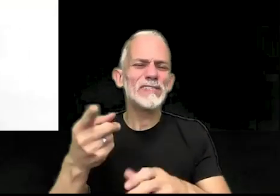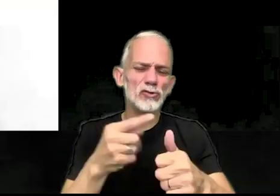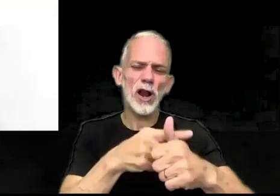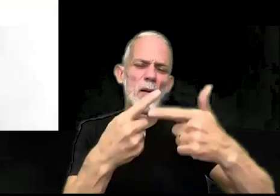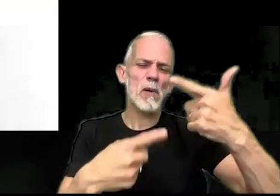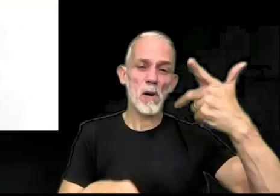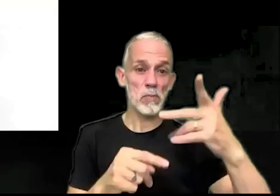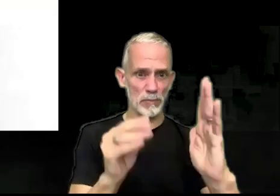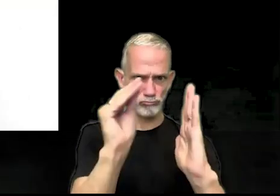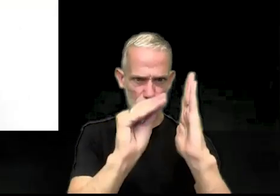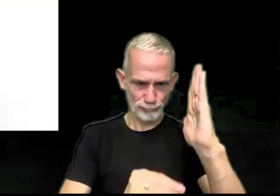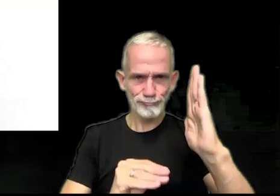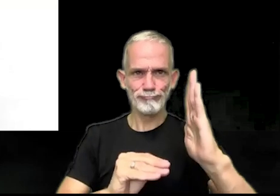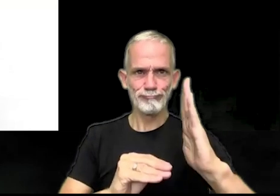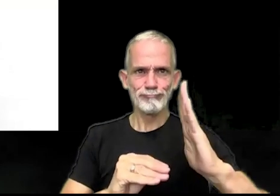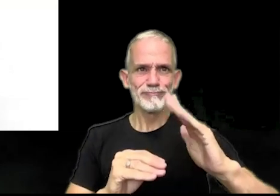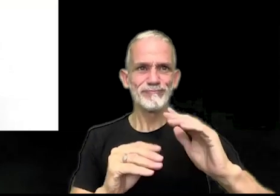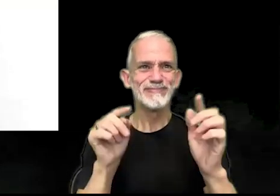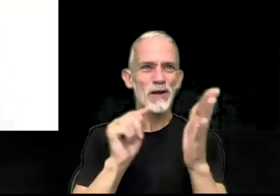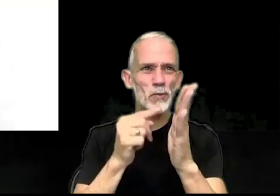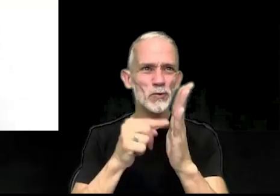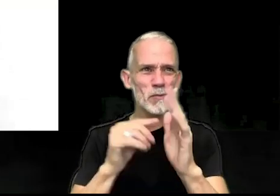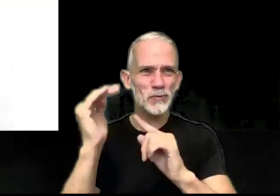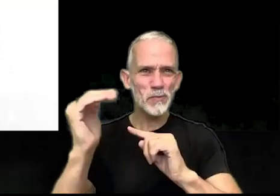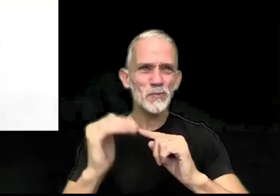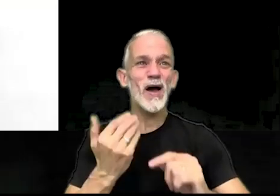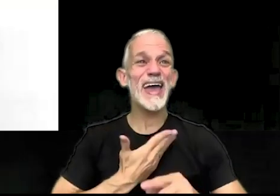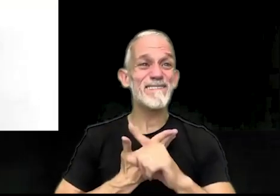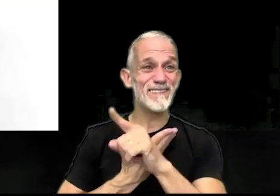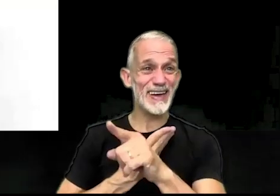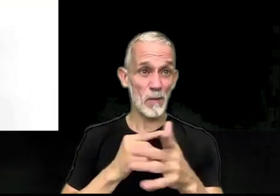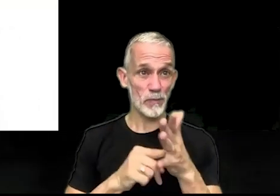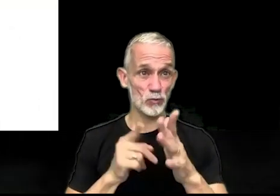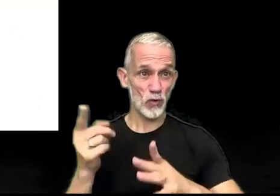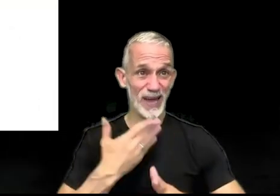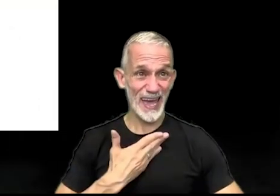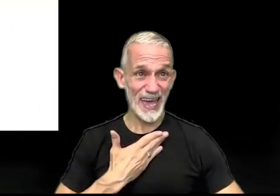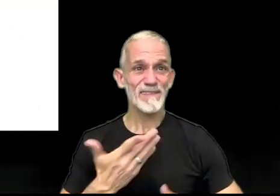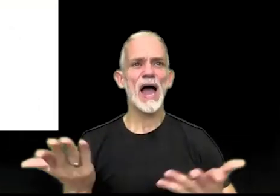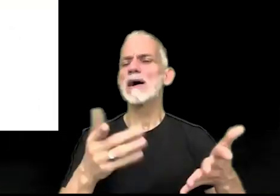ustedes ven en el inciso F,